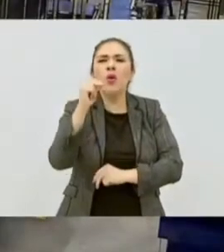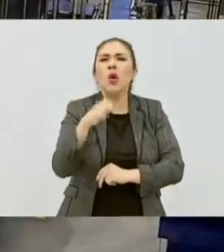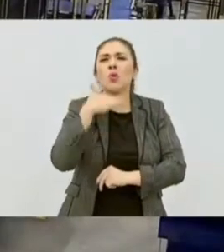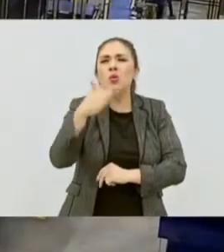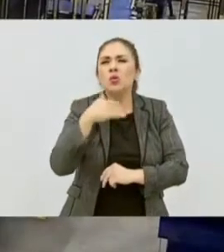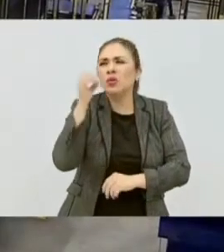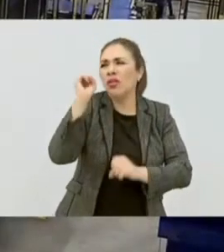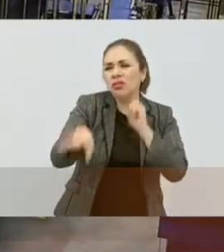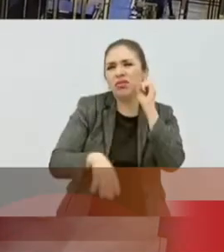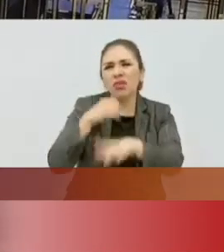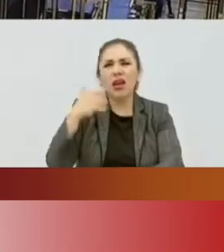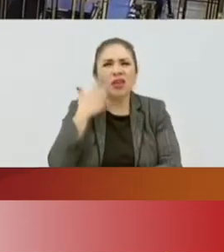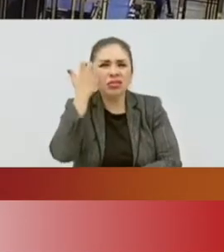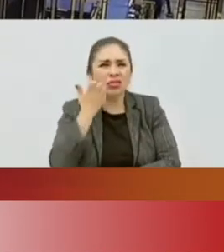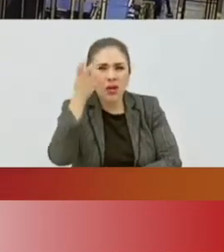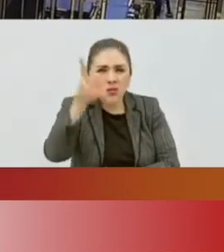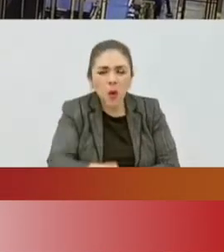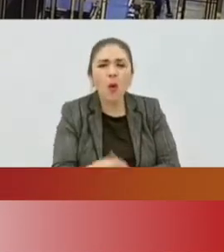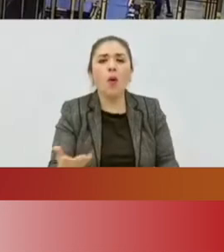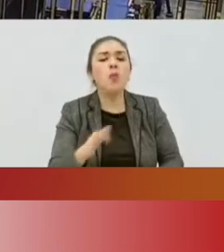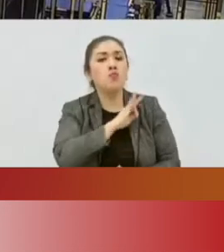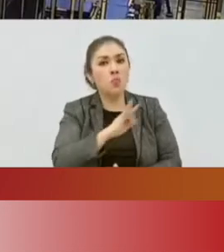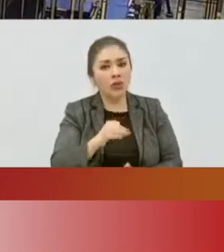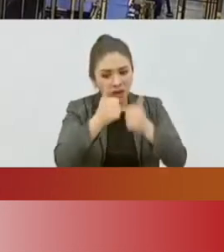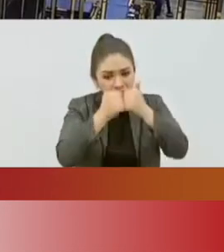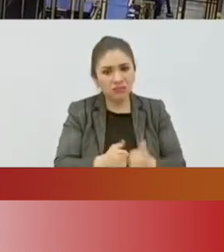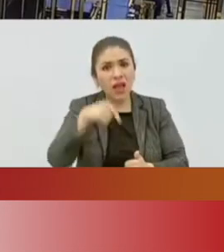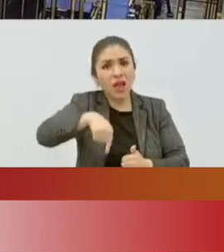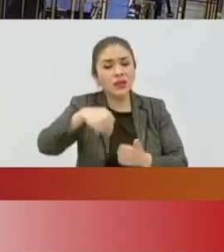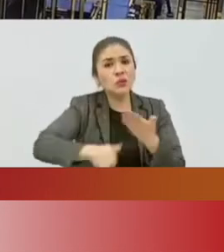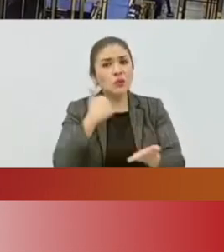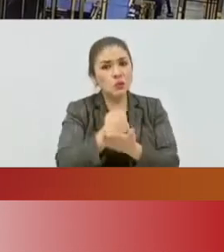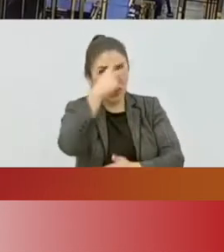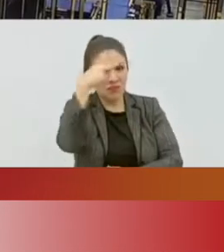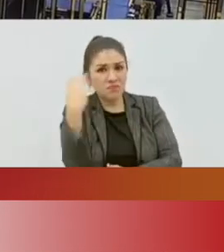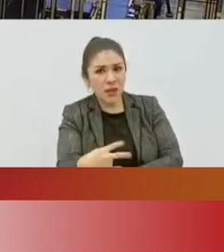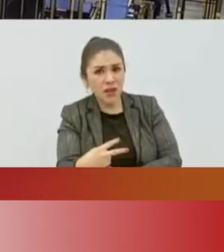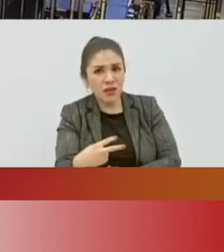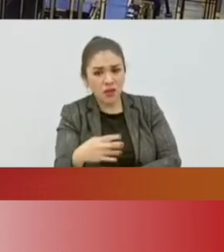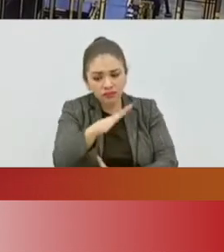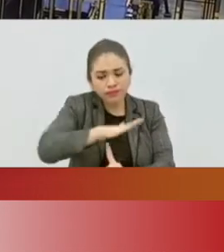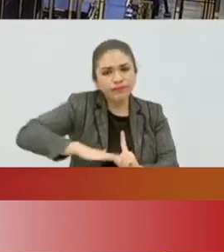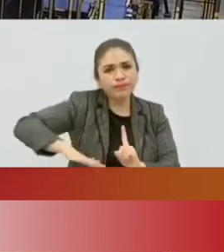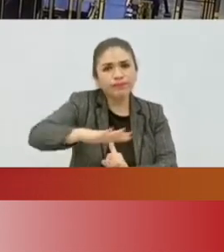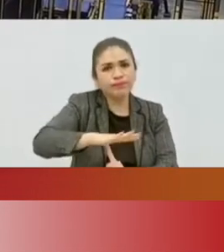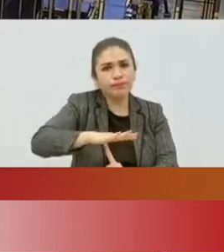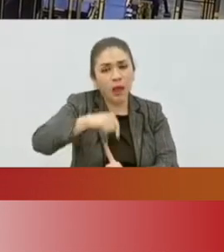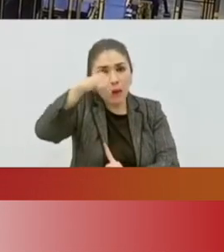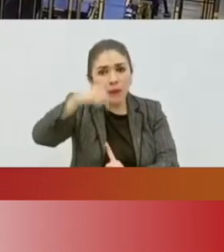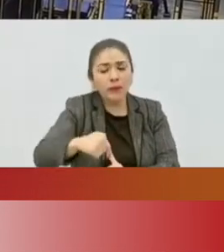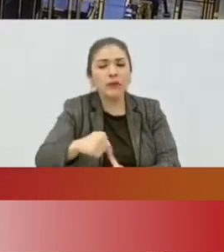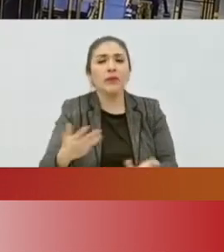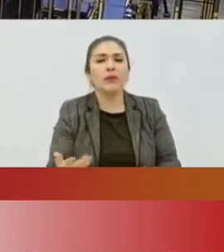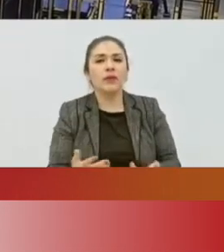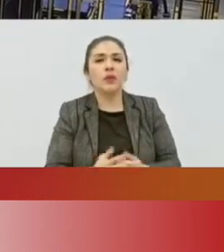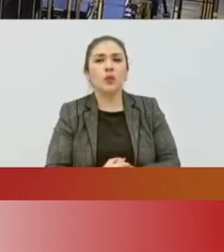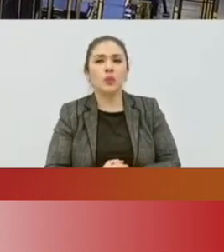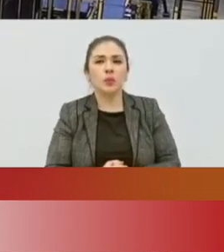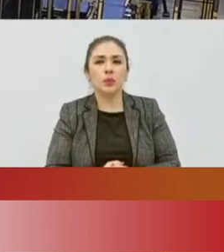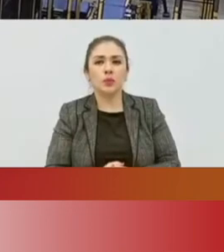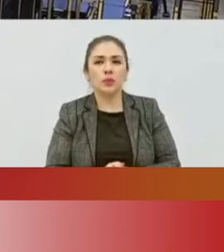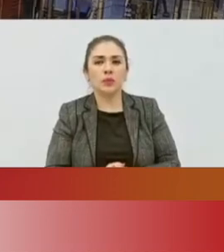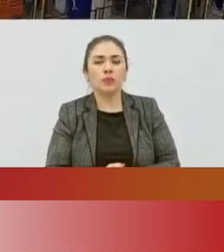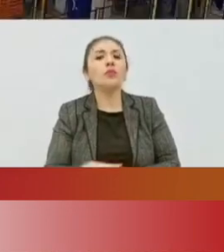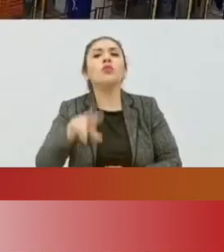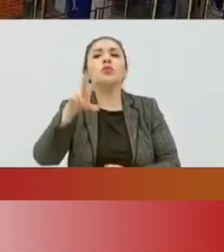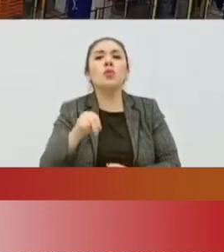contamine, que pueda estar aquí en la Ciudad de México y